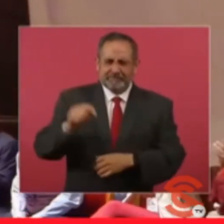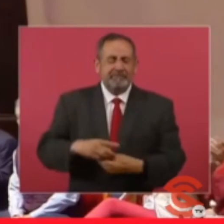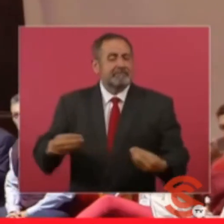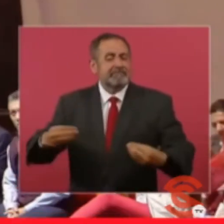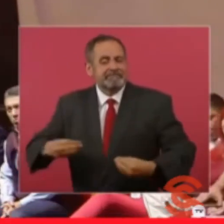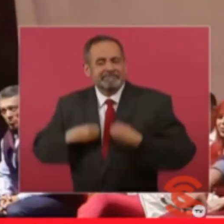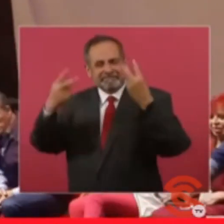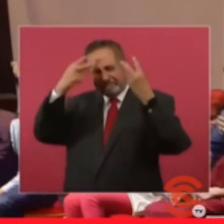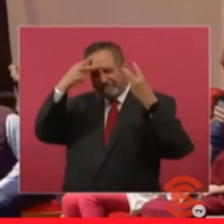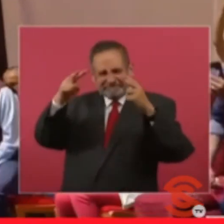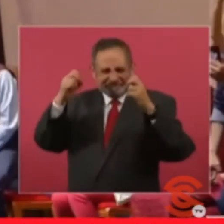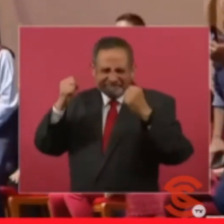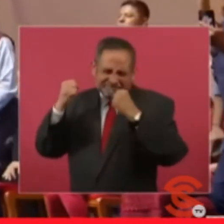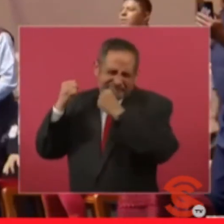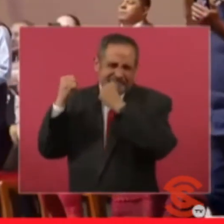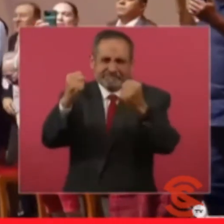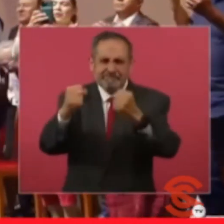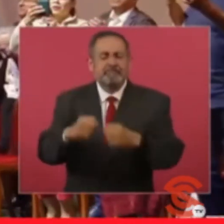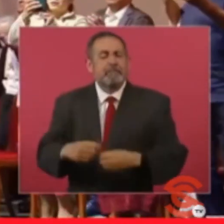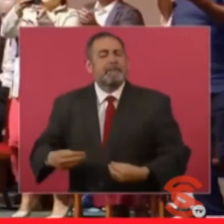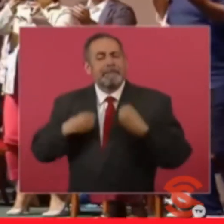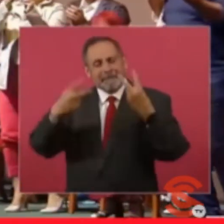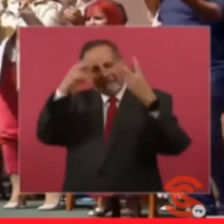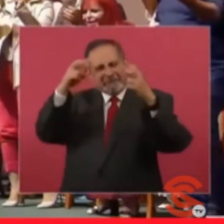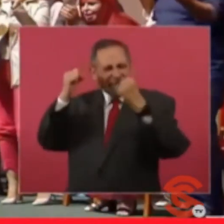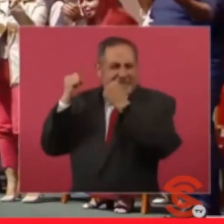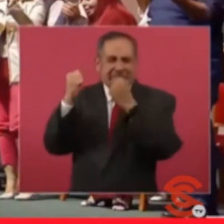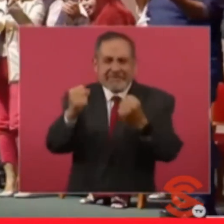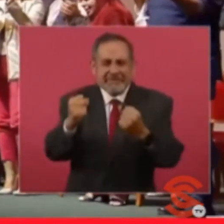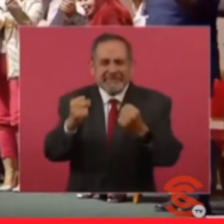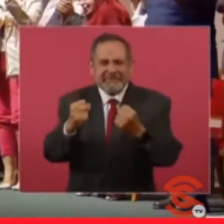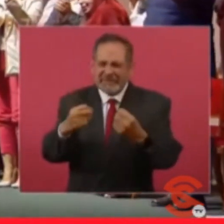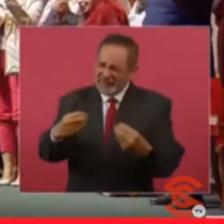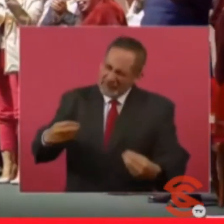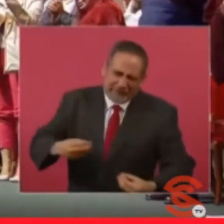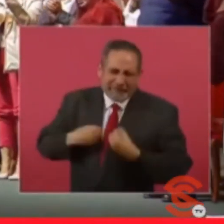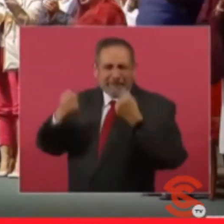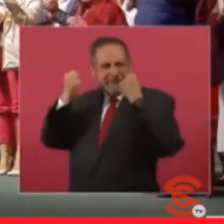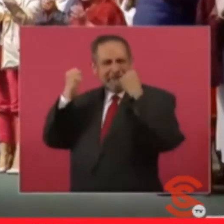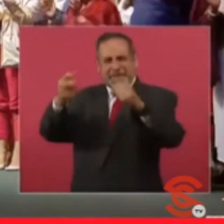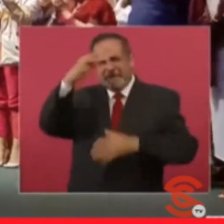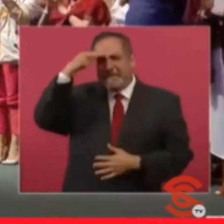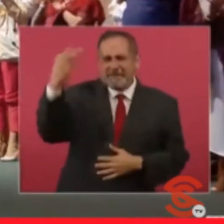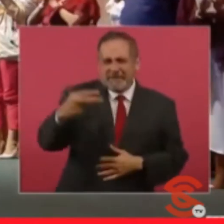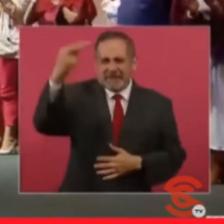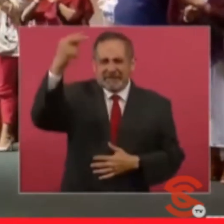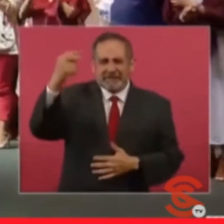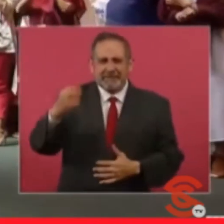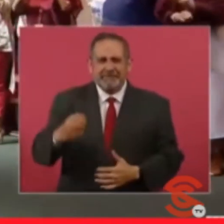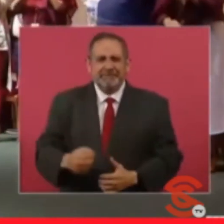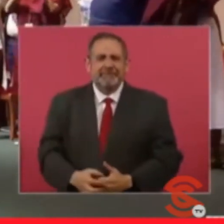¡Viva México! ¡Viva México! ¡Viva México!